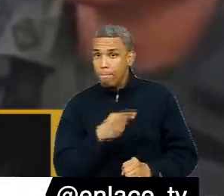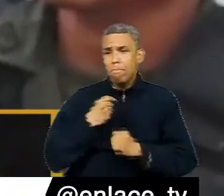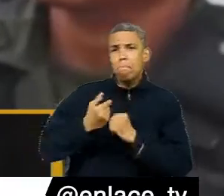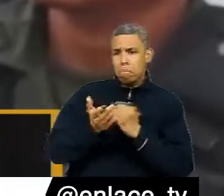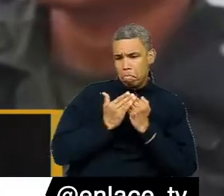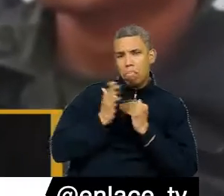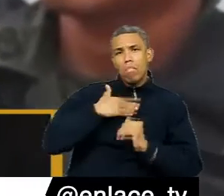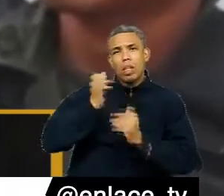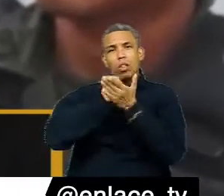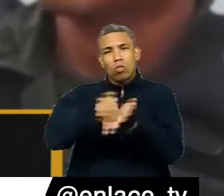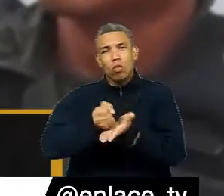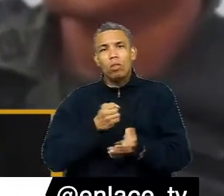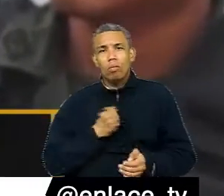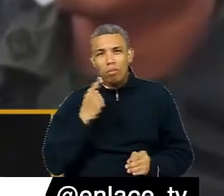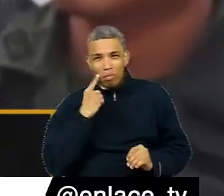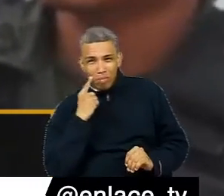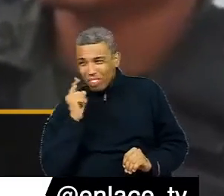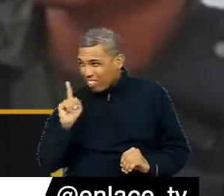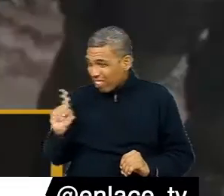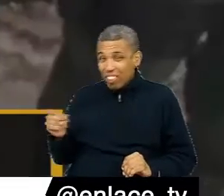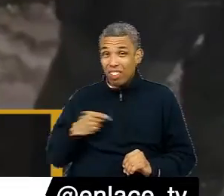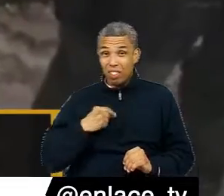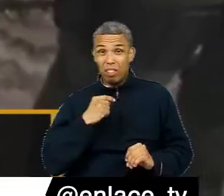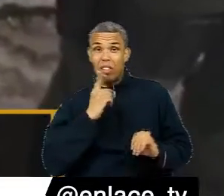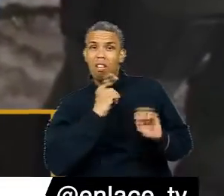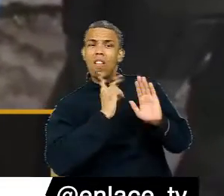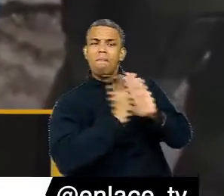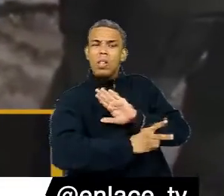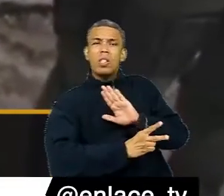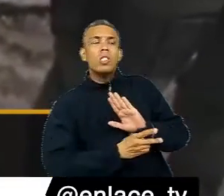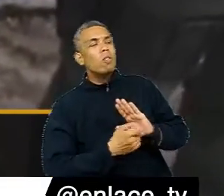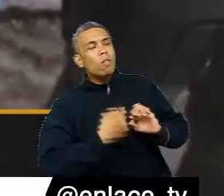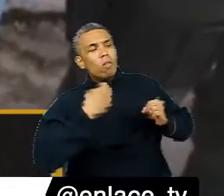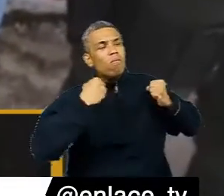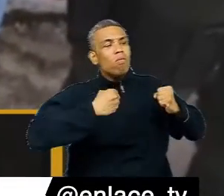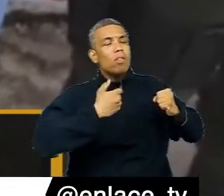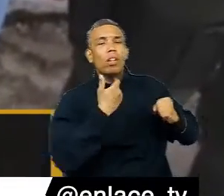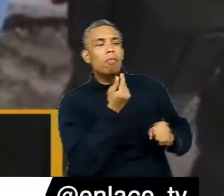miembro del grupo delincuencial Los Urabeños y le exigía 5 millones de pesos a sus